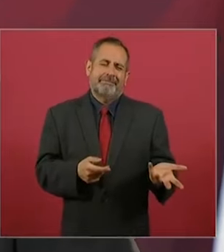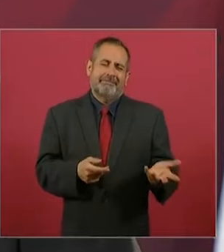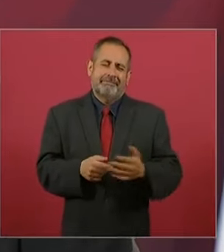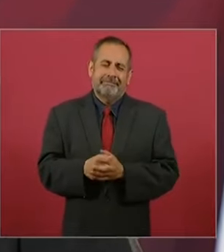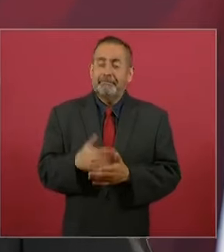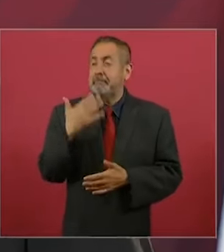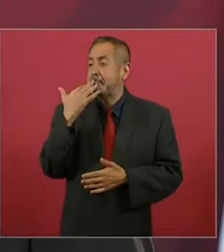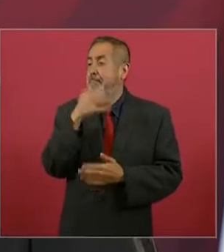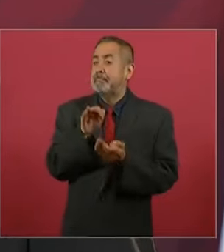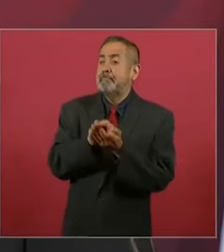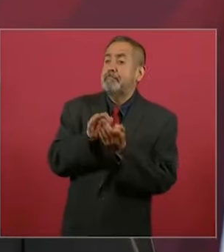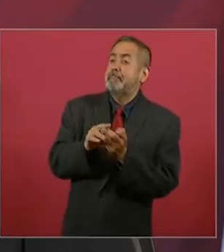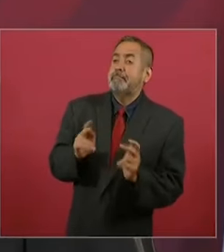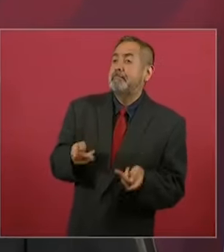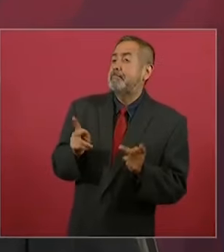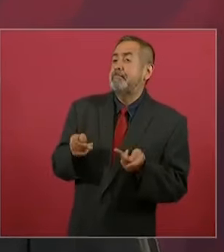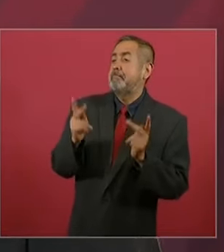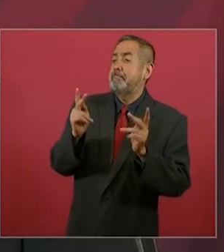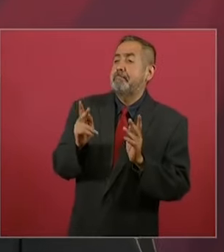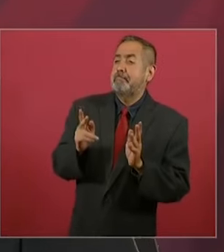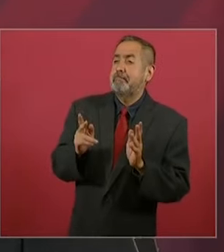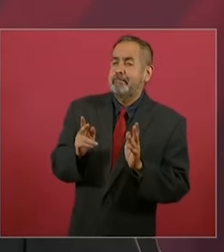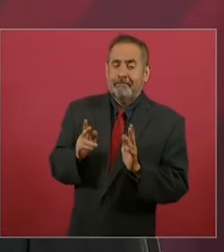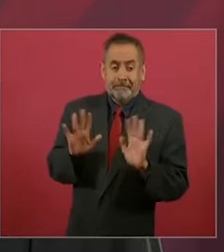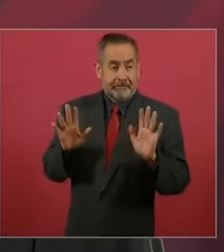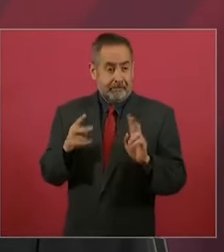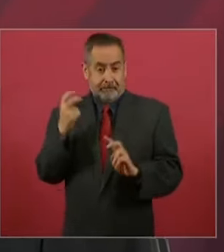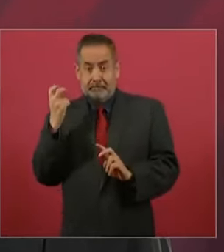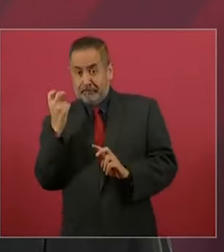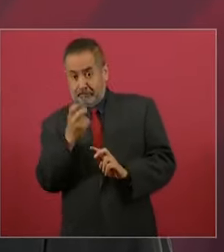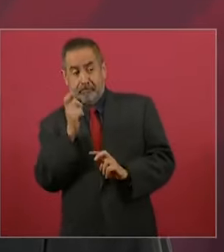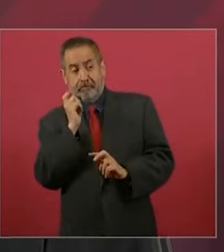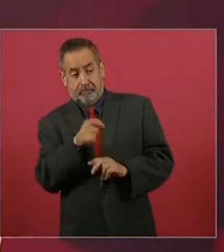Ricos tamales y ya, ¿no?